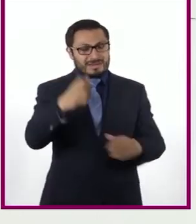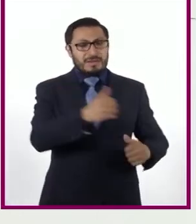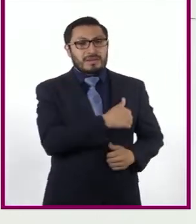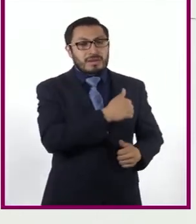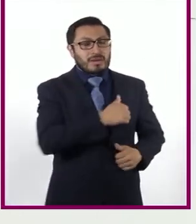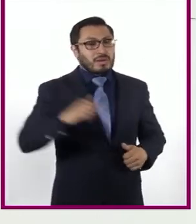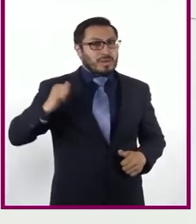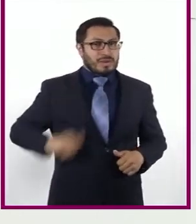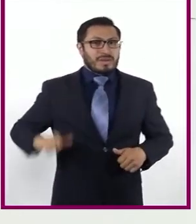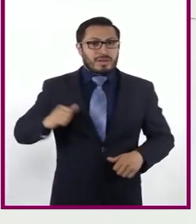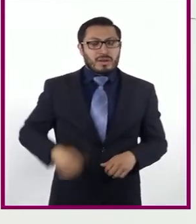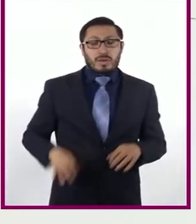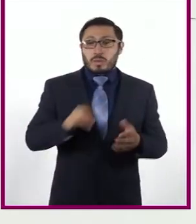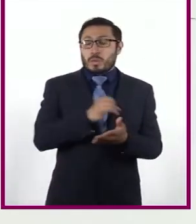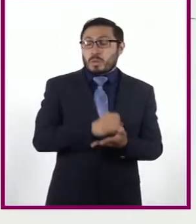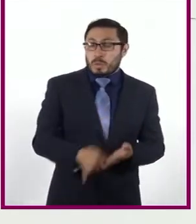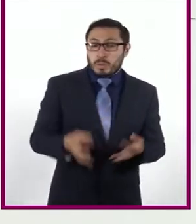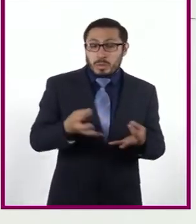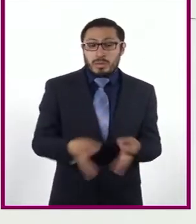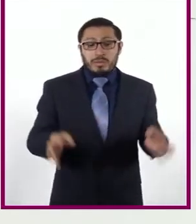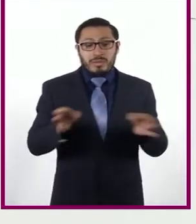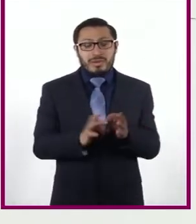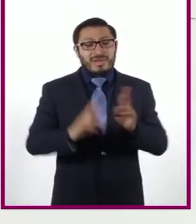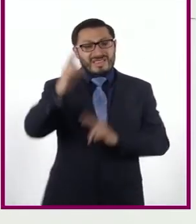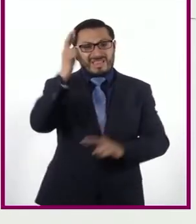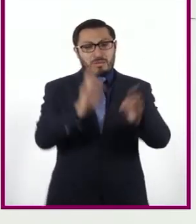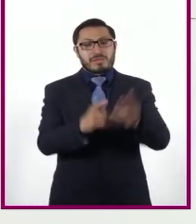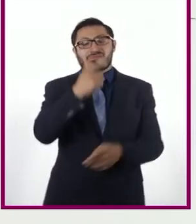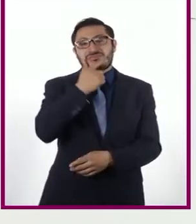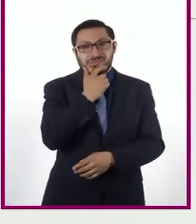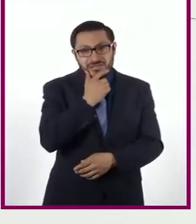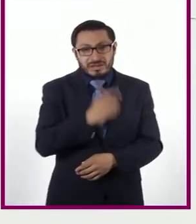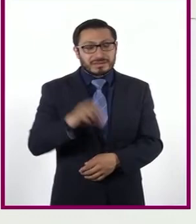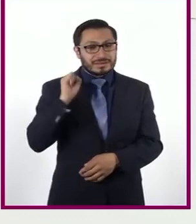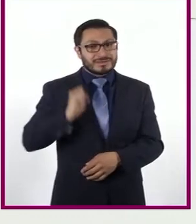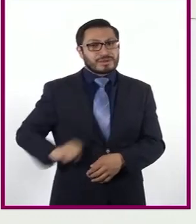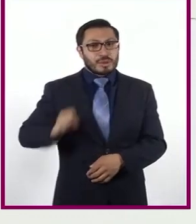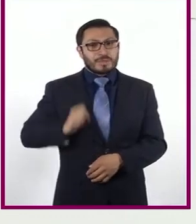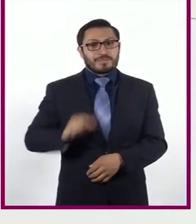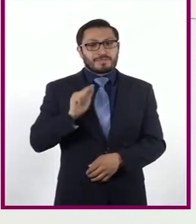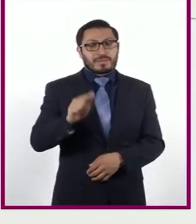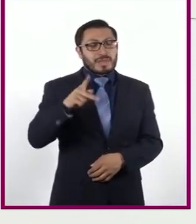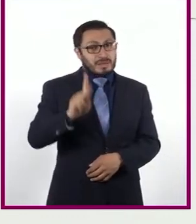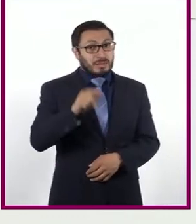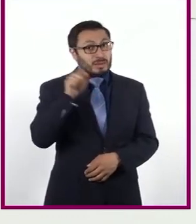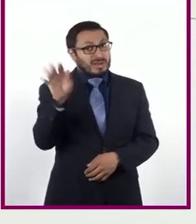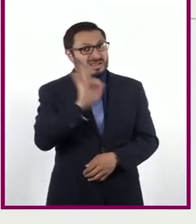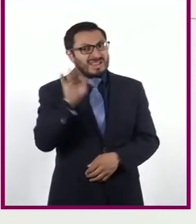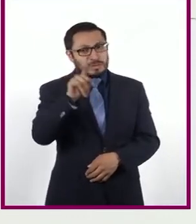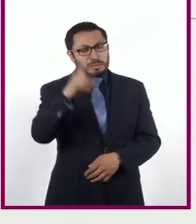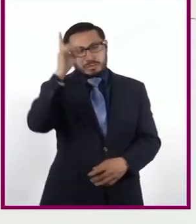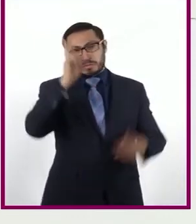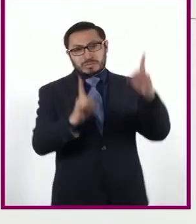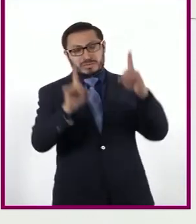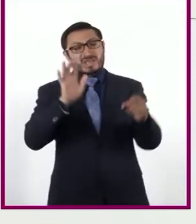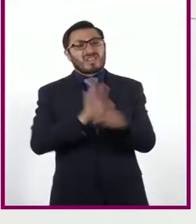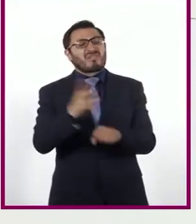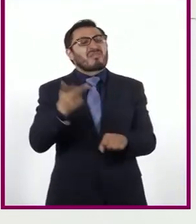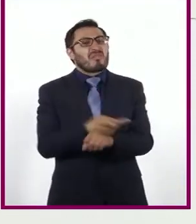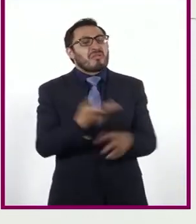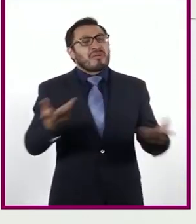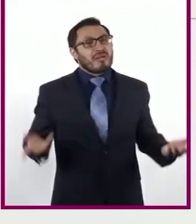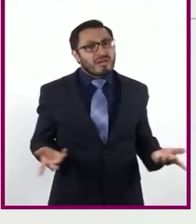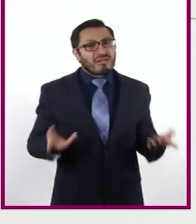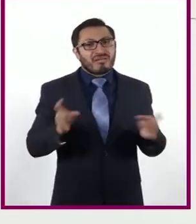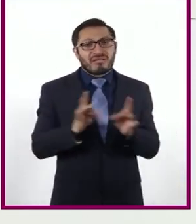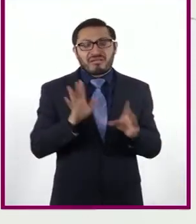un papel decisivo, fue la Revolución Inglesa, en el siglo XVII. Pero te preguntarás, ¿qué aconteció? ¿Cuál fue el